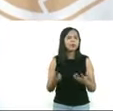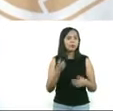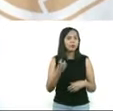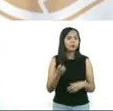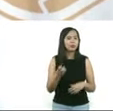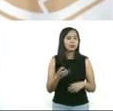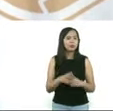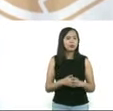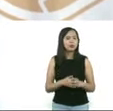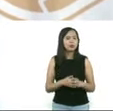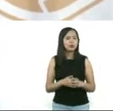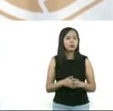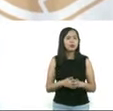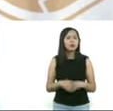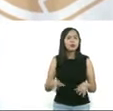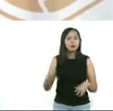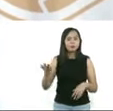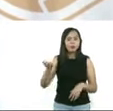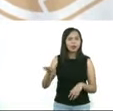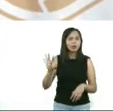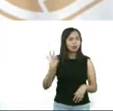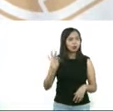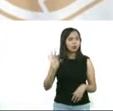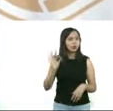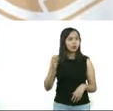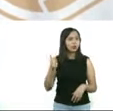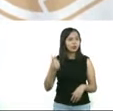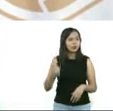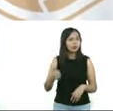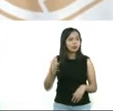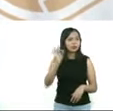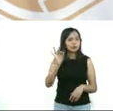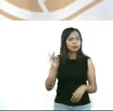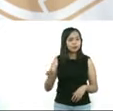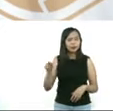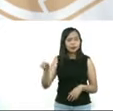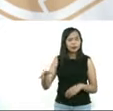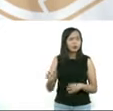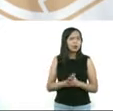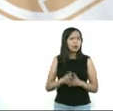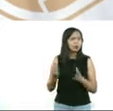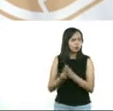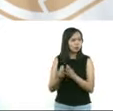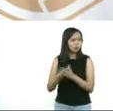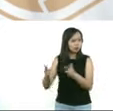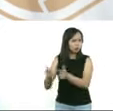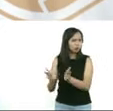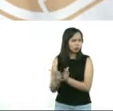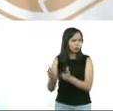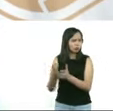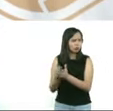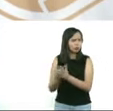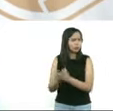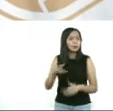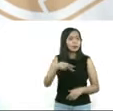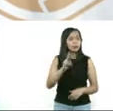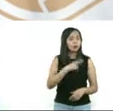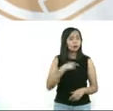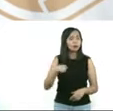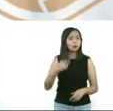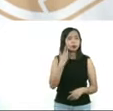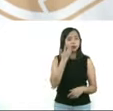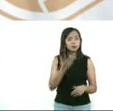privada, va a representar el 46% de la generación, pero lo que estamos buscando con esta reforma eléctrica,